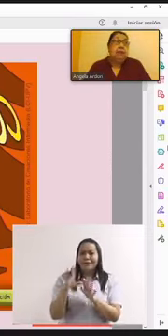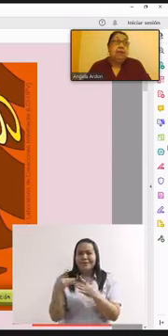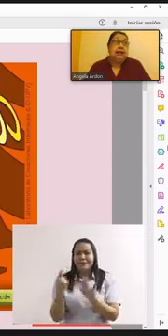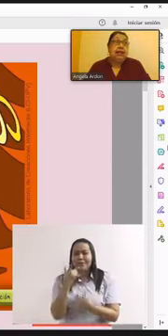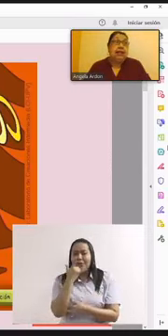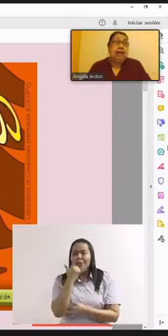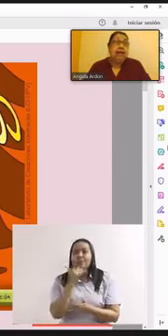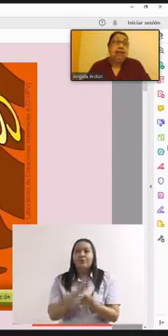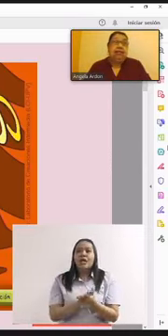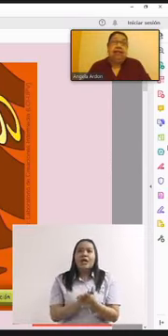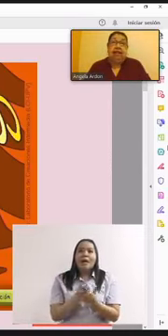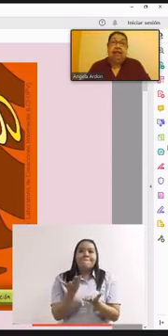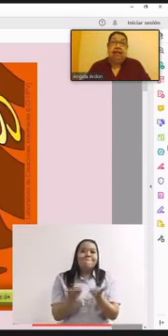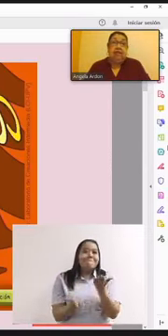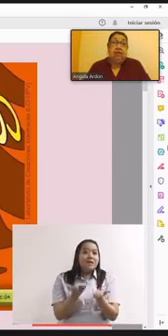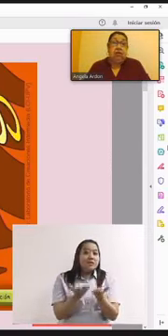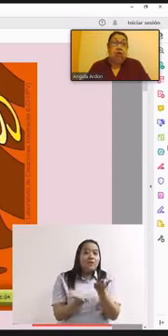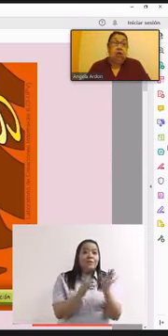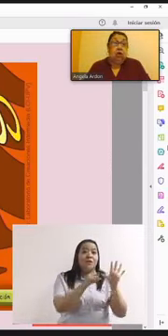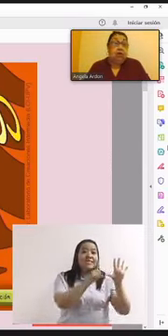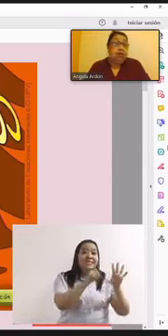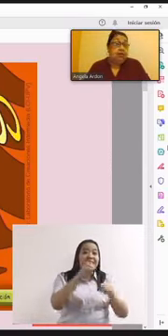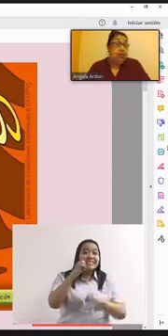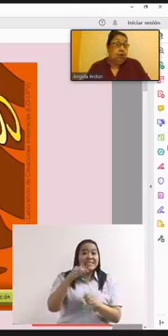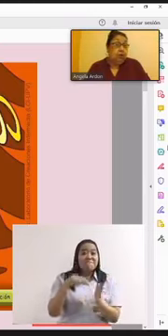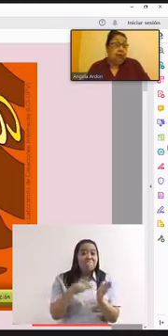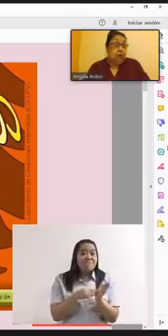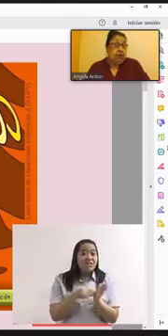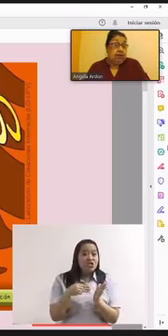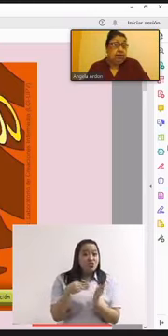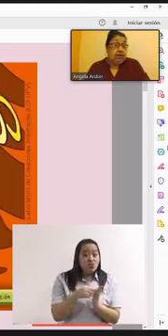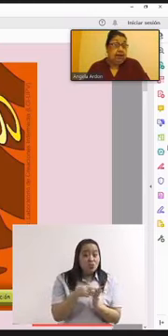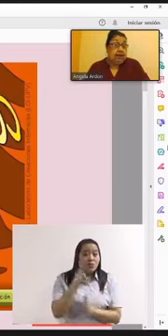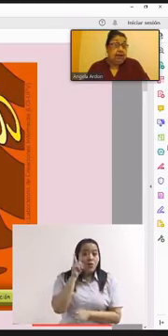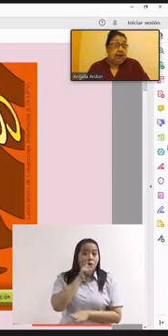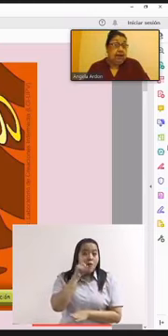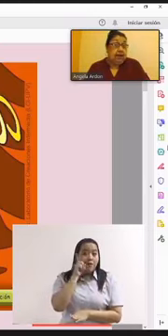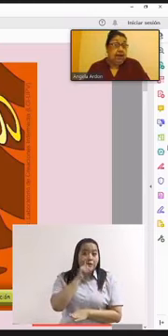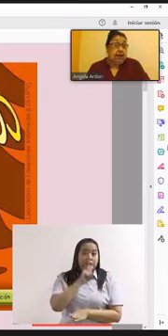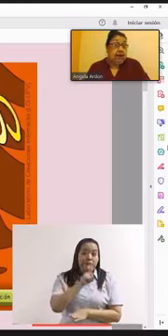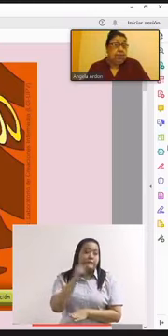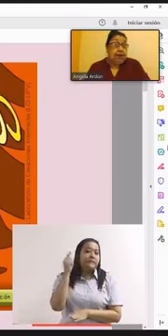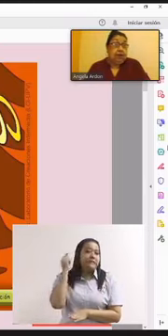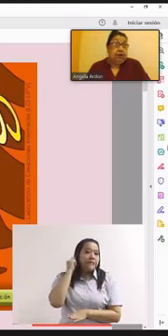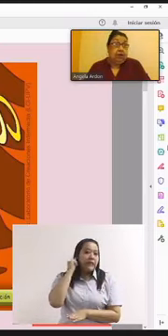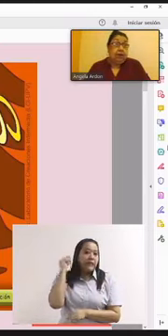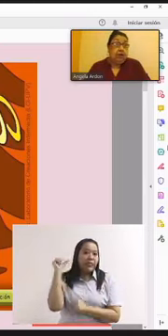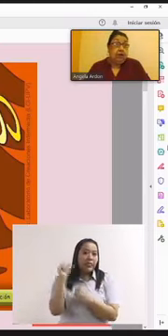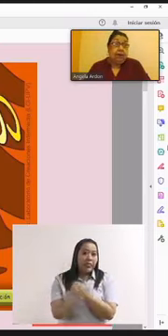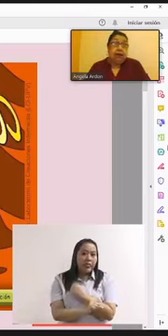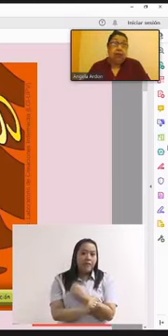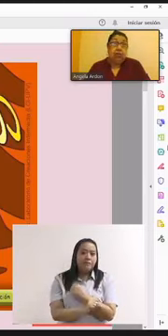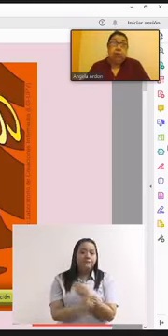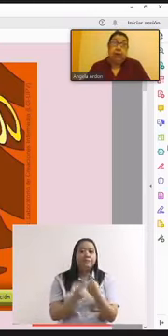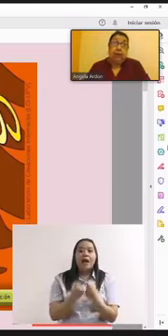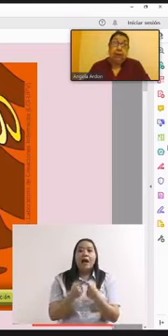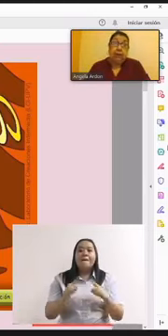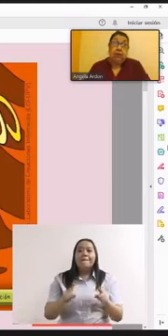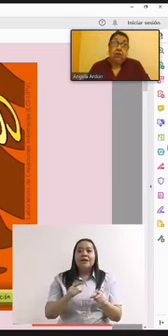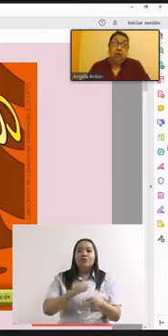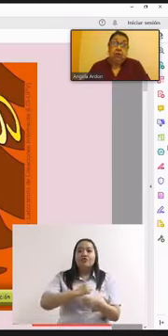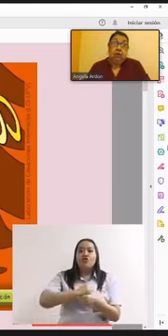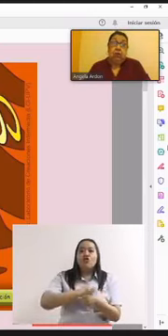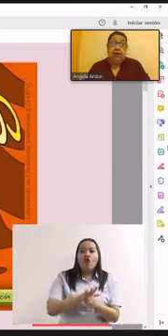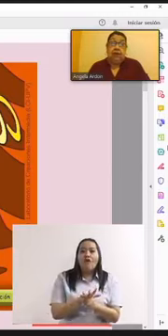haber más de 60 millones de jóvenes con pérdida auditiva. Pero del COVID para acá todo ha